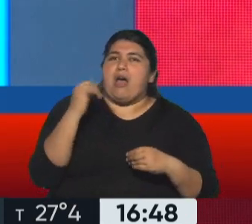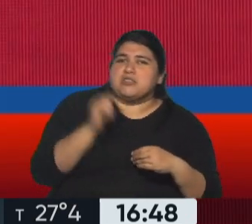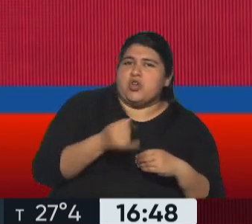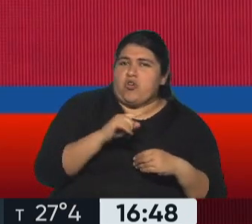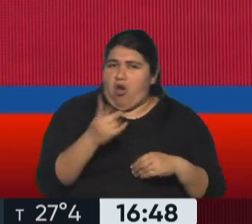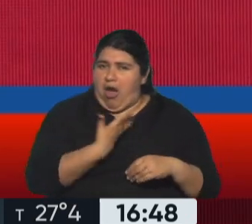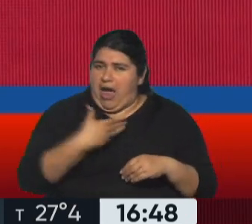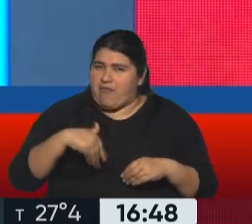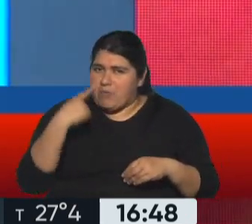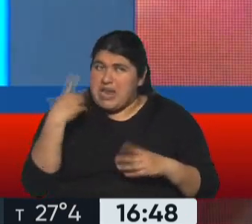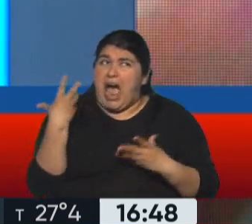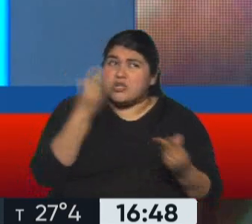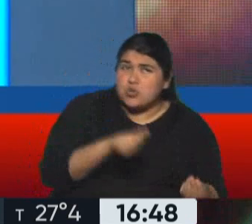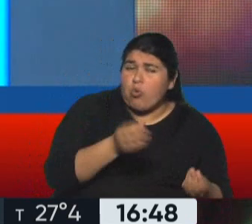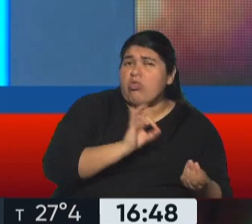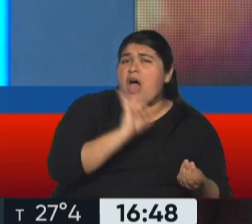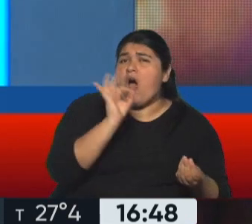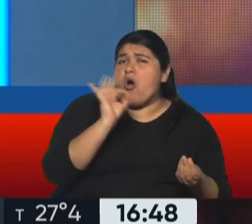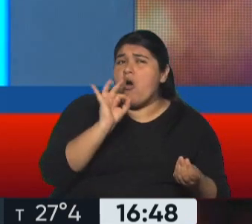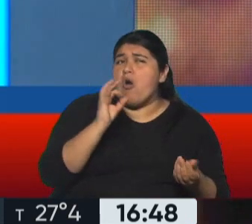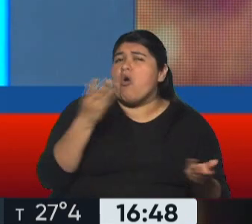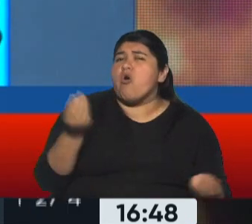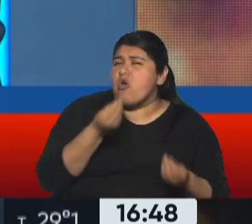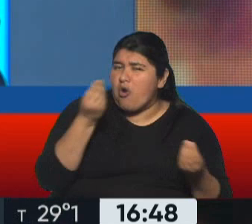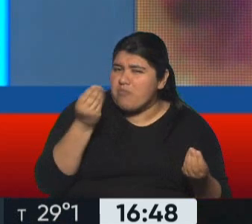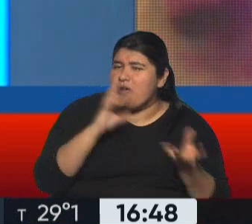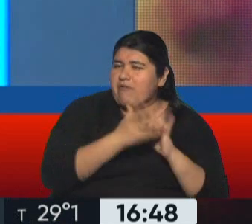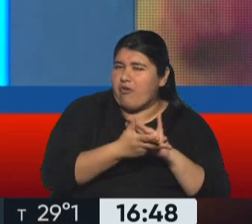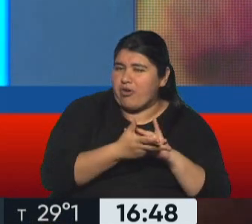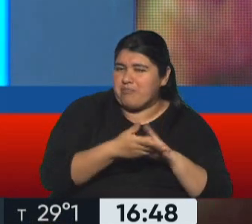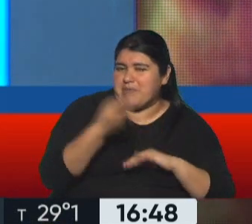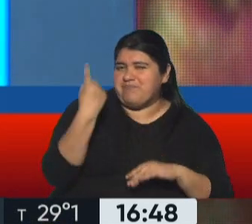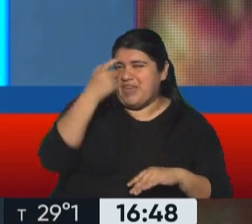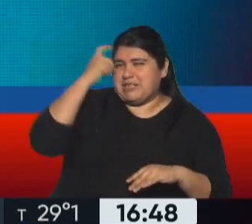eso, si son ayudas o estabilizadores o todo lo contrario, ¿no? Por experiencia propia de parte. Si te parece, vamos a